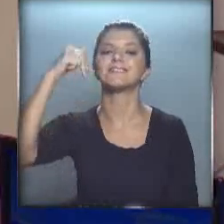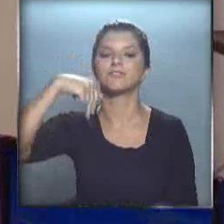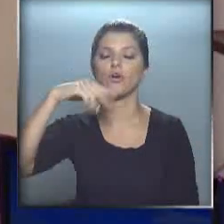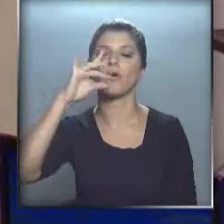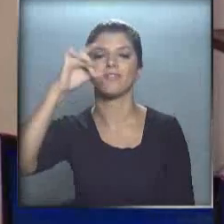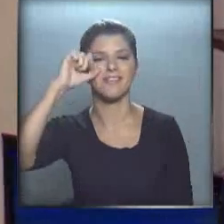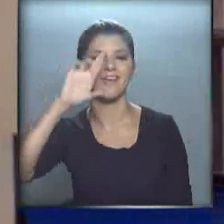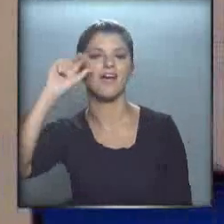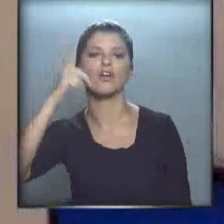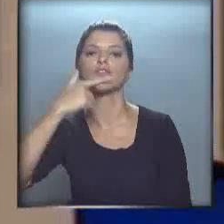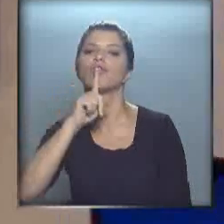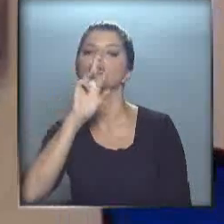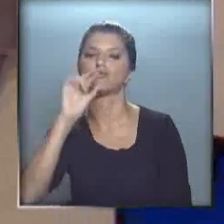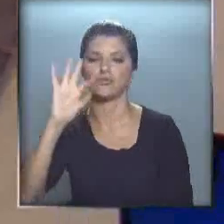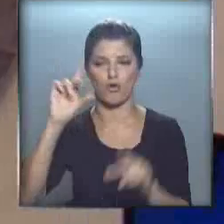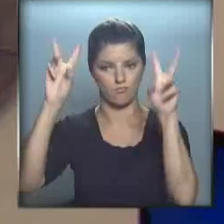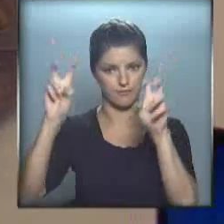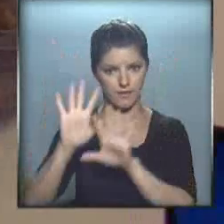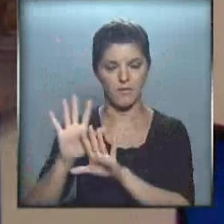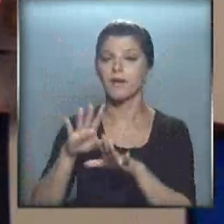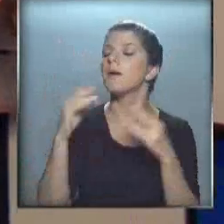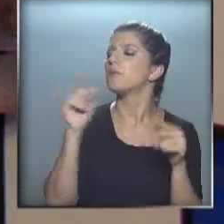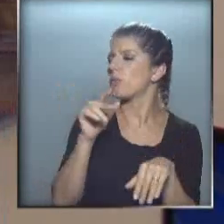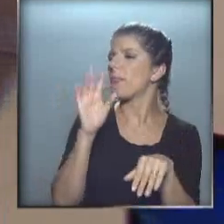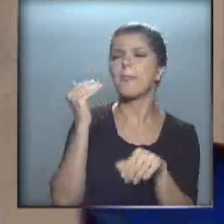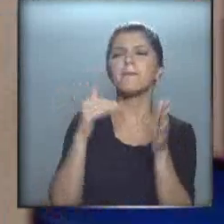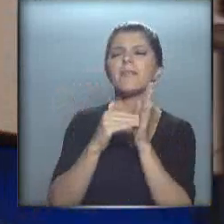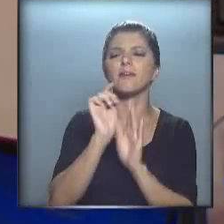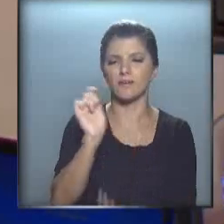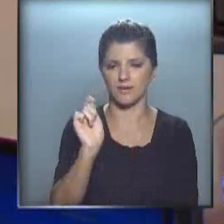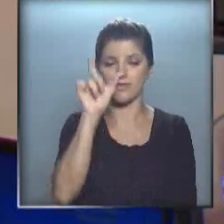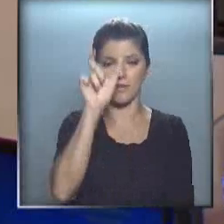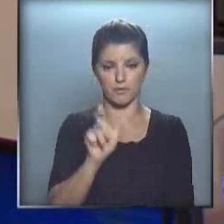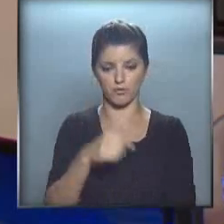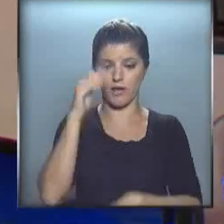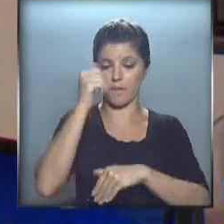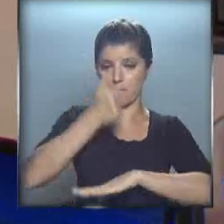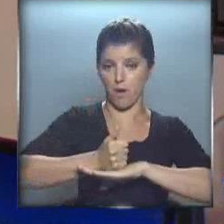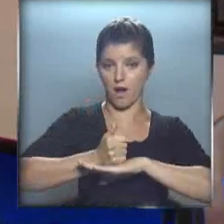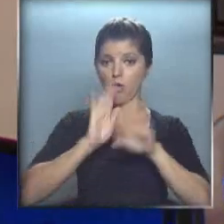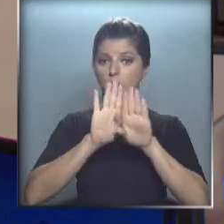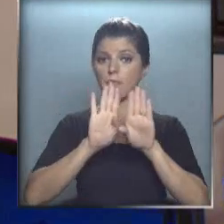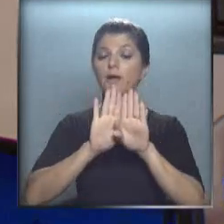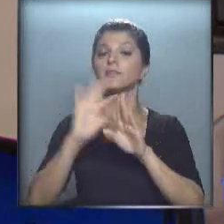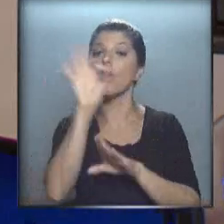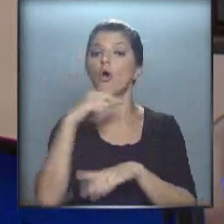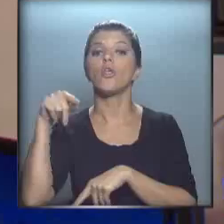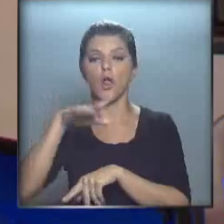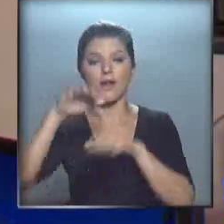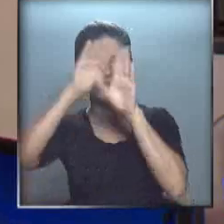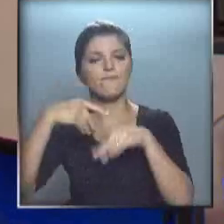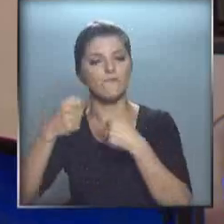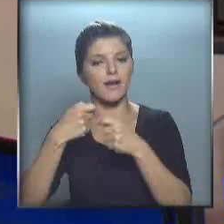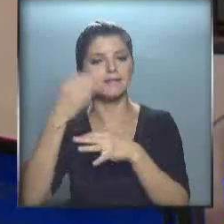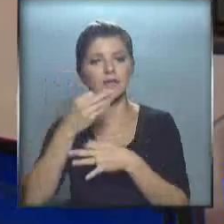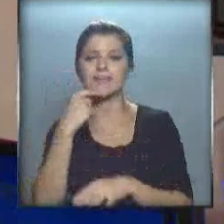que depende eso? ¿Del señor, de la seguridad que está en la puerta? ¿O del local en sí, que dice, no, a mi local